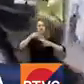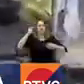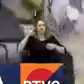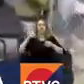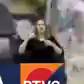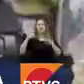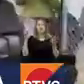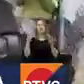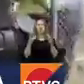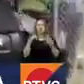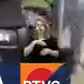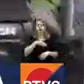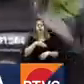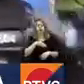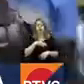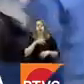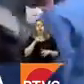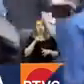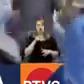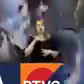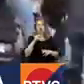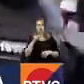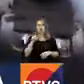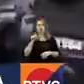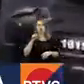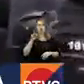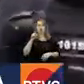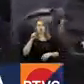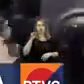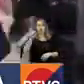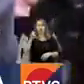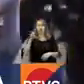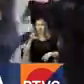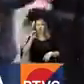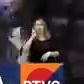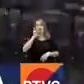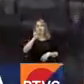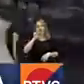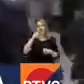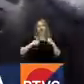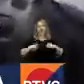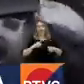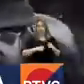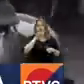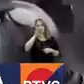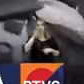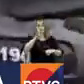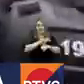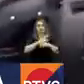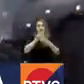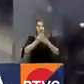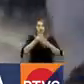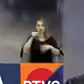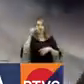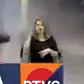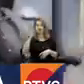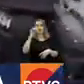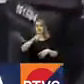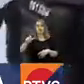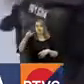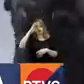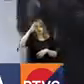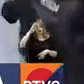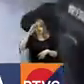dejó tres campesinos heridos tres capturados y tres agentes lesionados ya les contamos que causó la